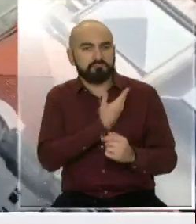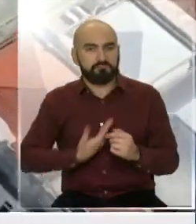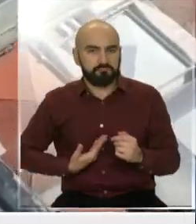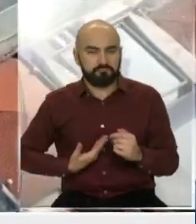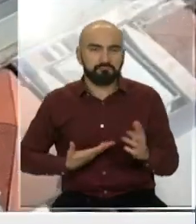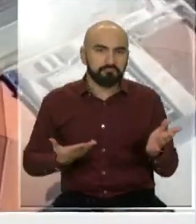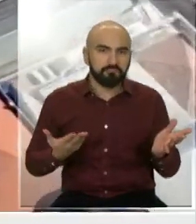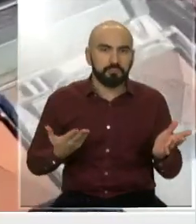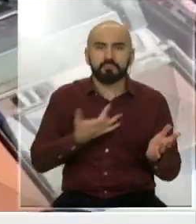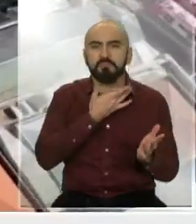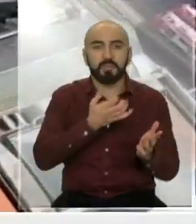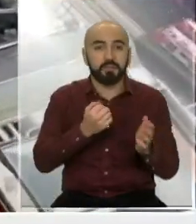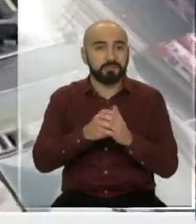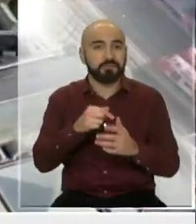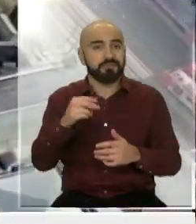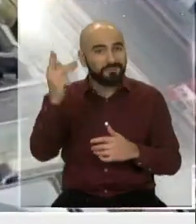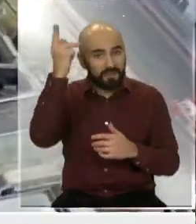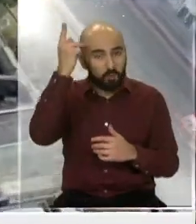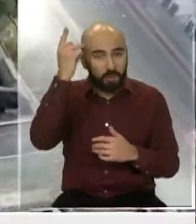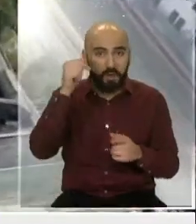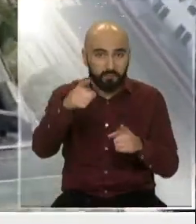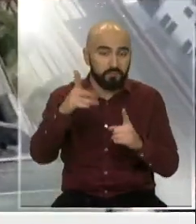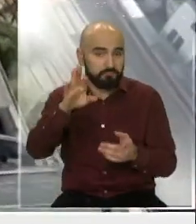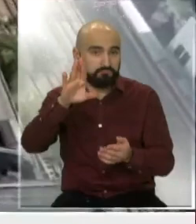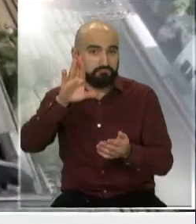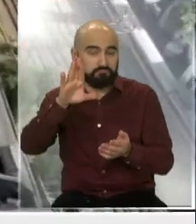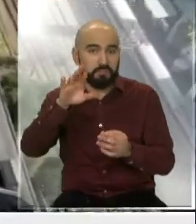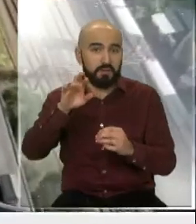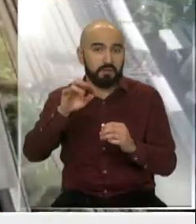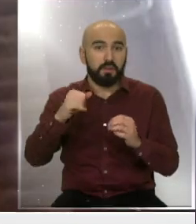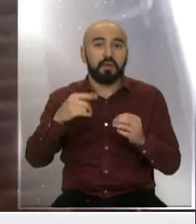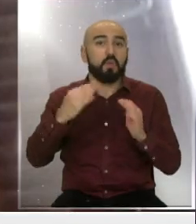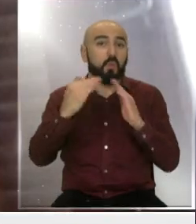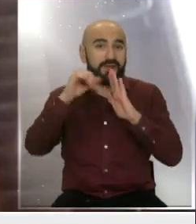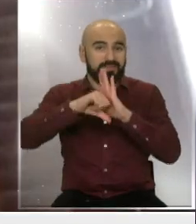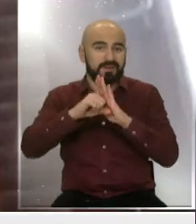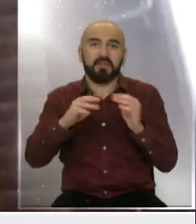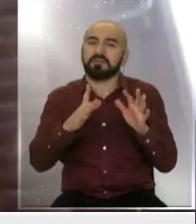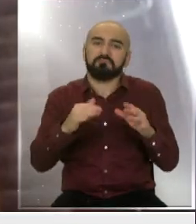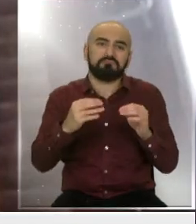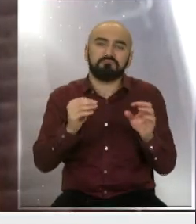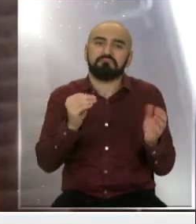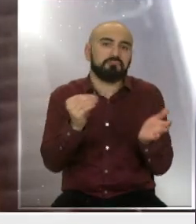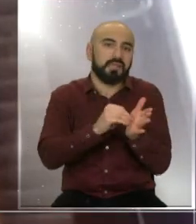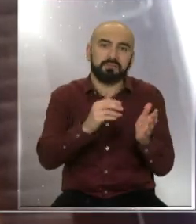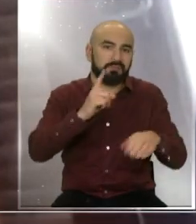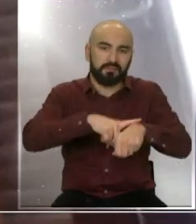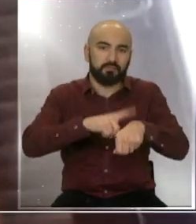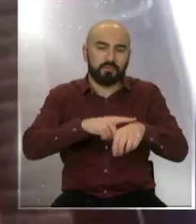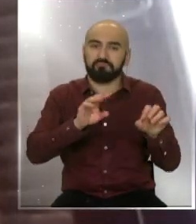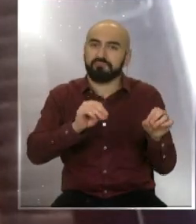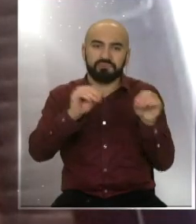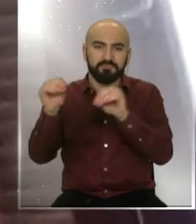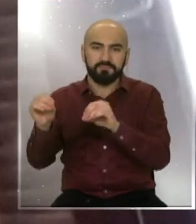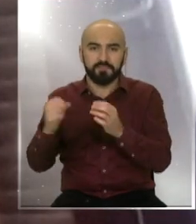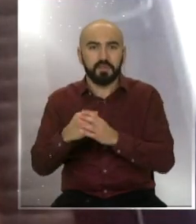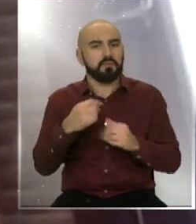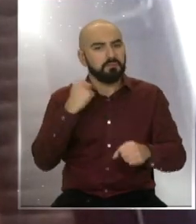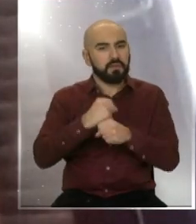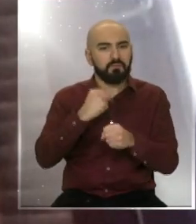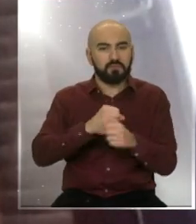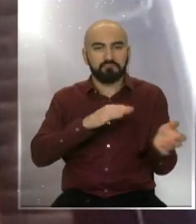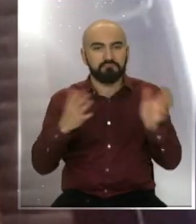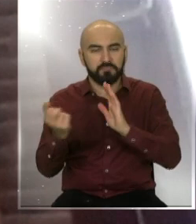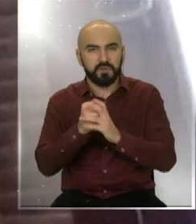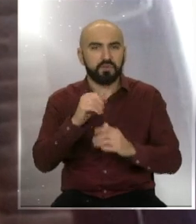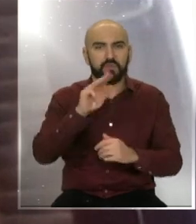estado más crítico del país, cuya cuarentena se prolongó. Trabajamos con una tasa de ocupación entre el